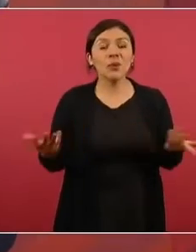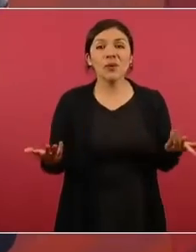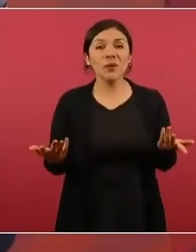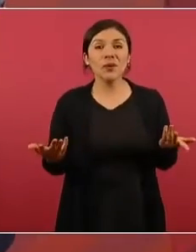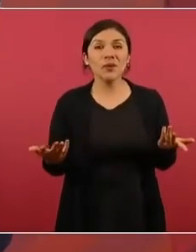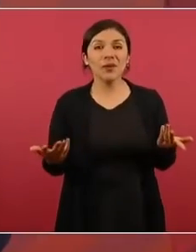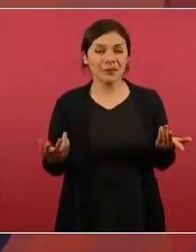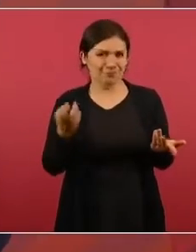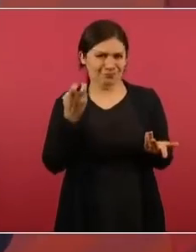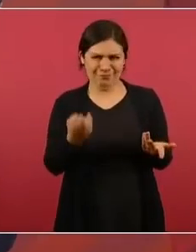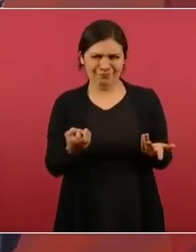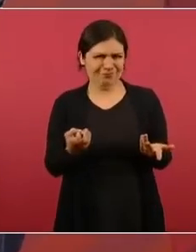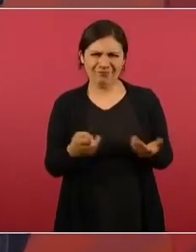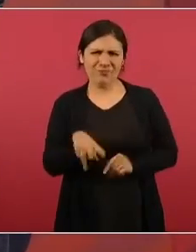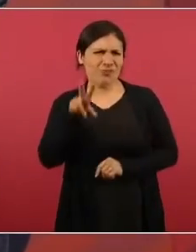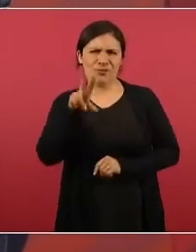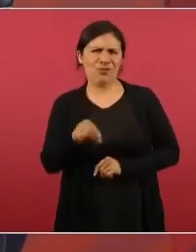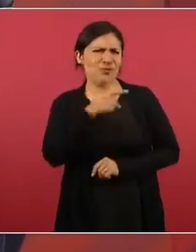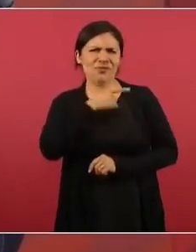Entonces, no merecen